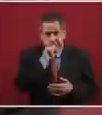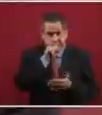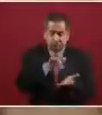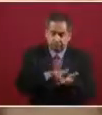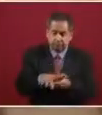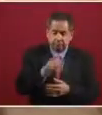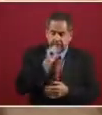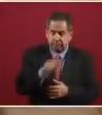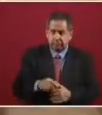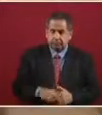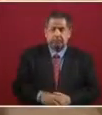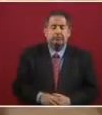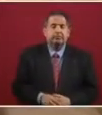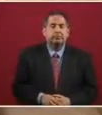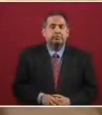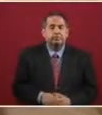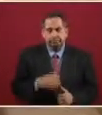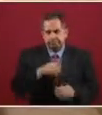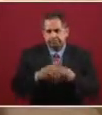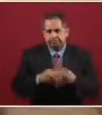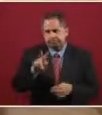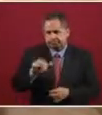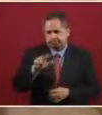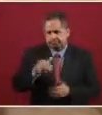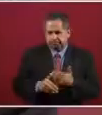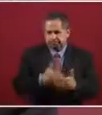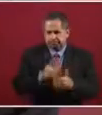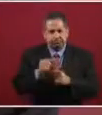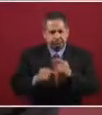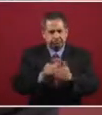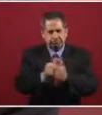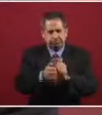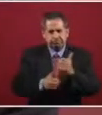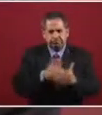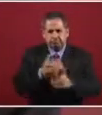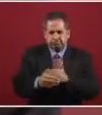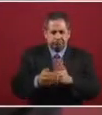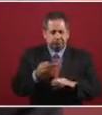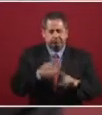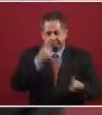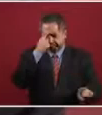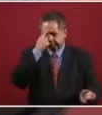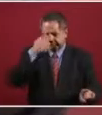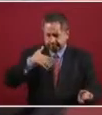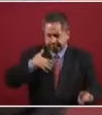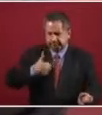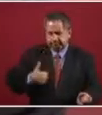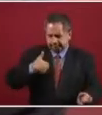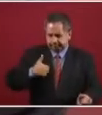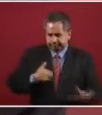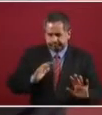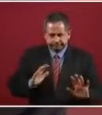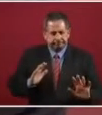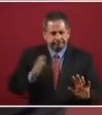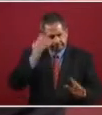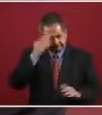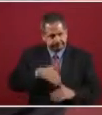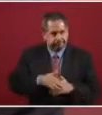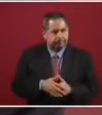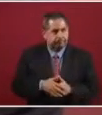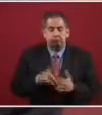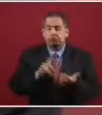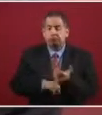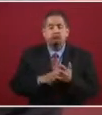apoyo. Ahí vamos, poco a poco. Estamos muy conscientes de eso. Y va a